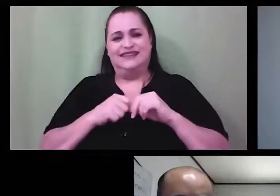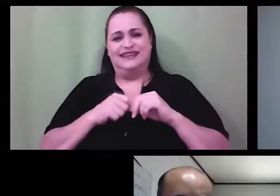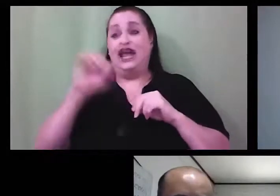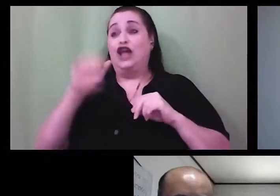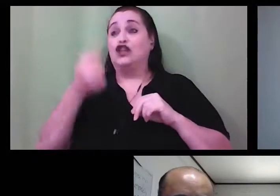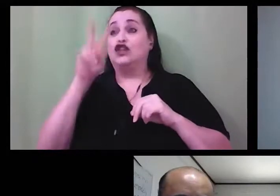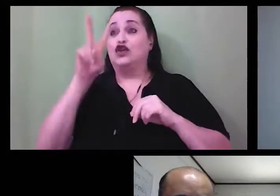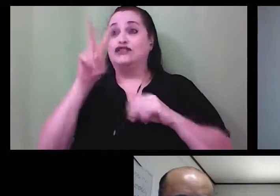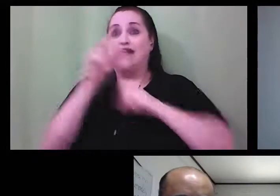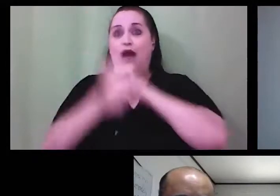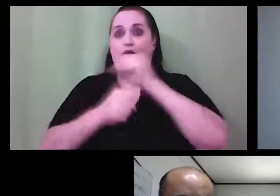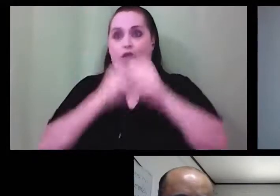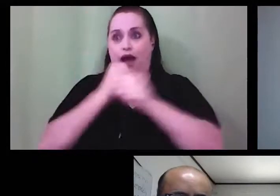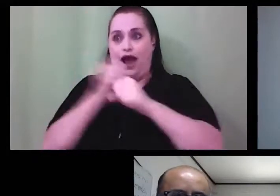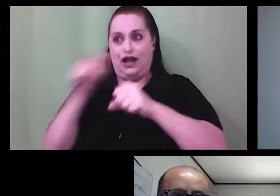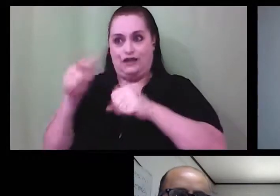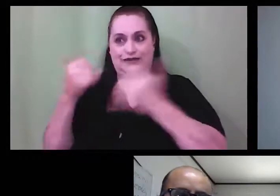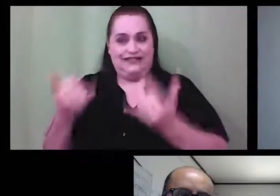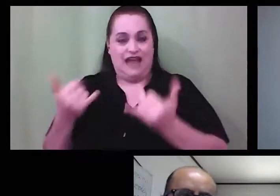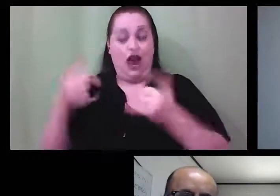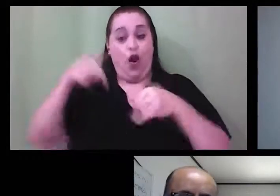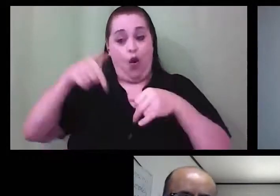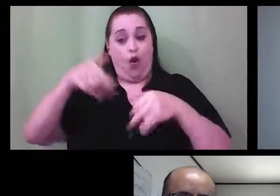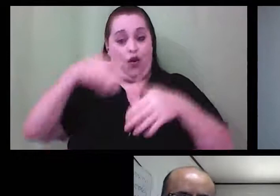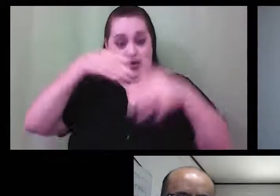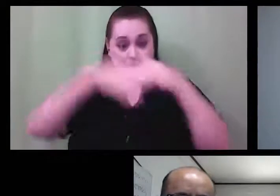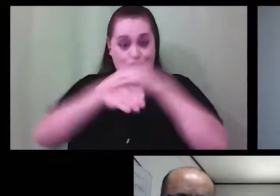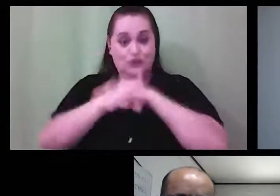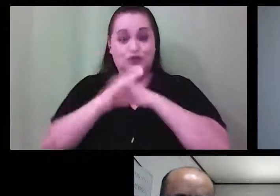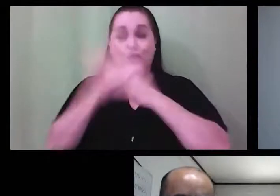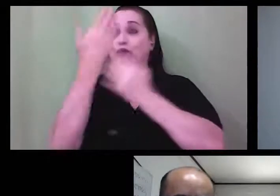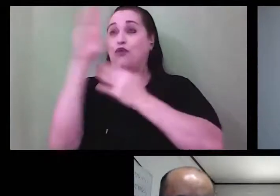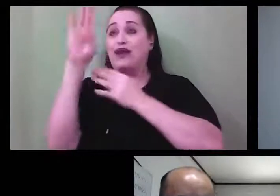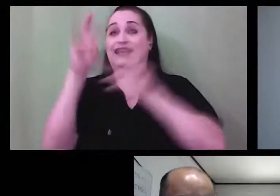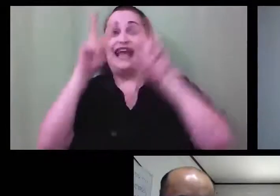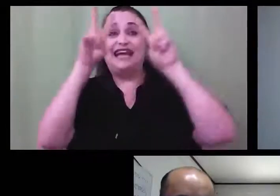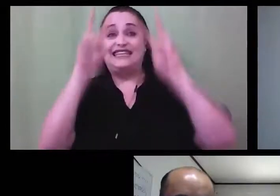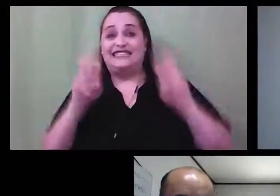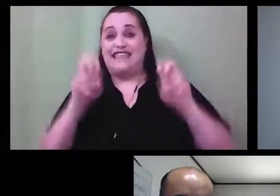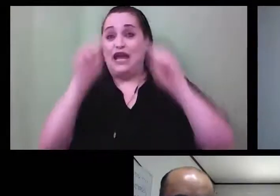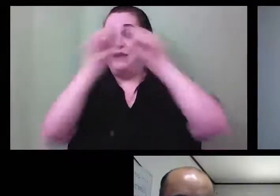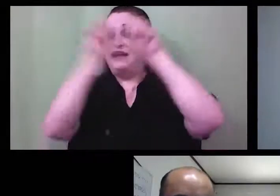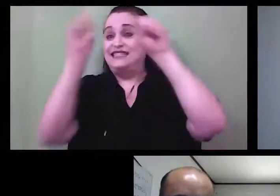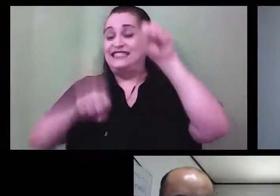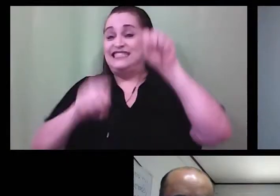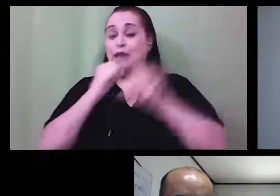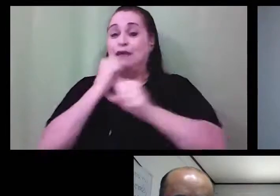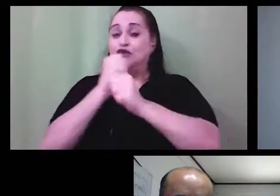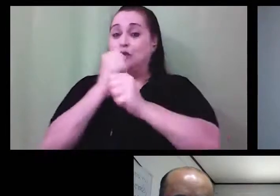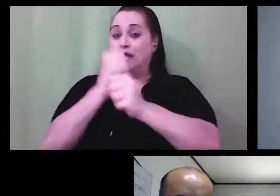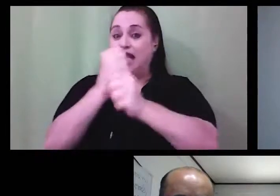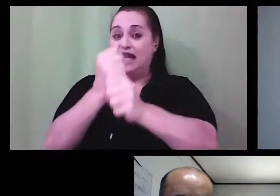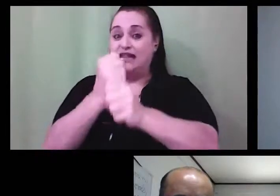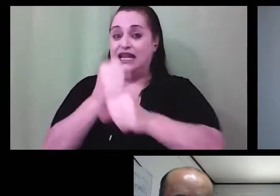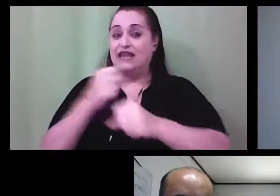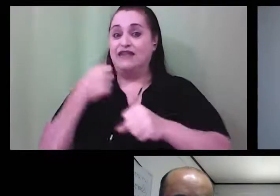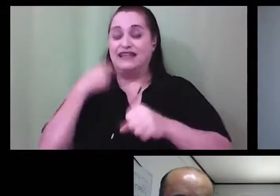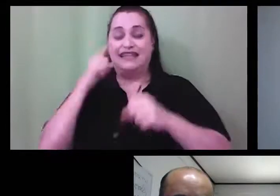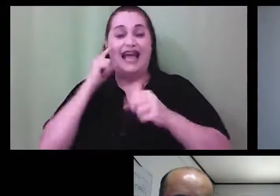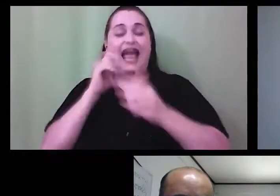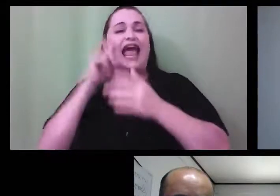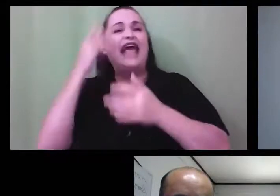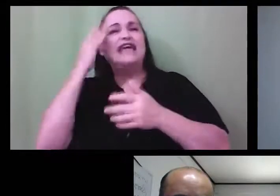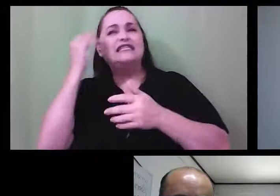doceavo y hoy que cruzó la puerta que venía de su examen de sistemas operativos, ahora vi que decía experimentaron.